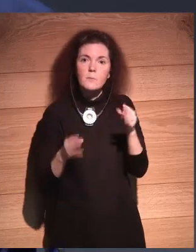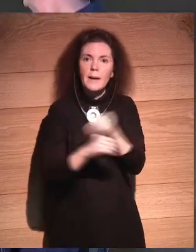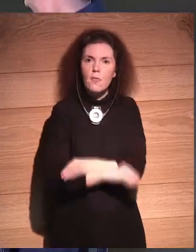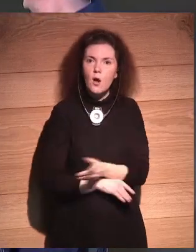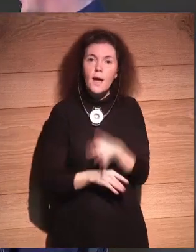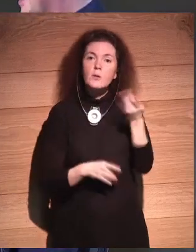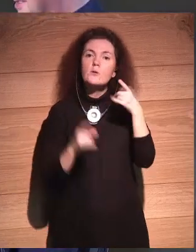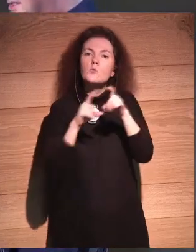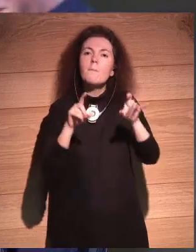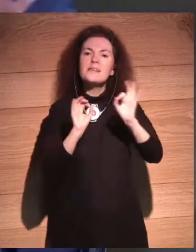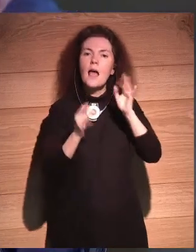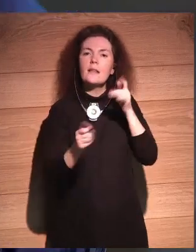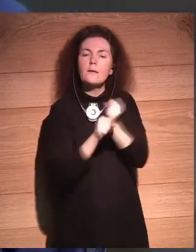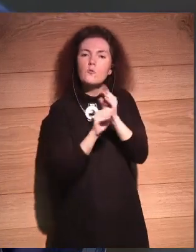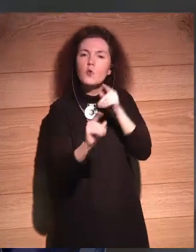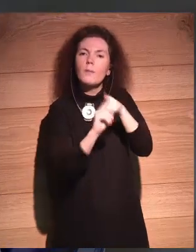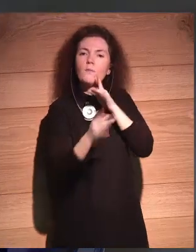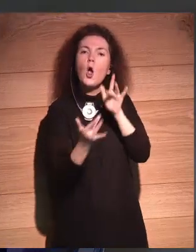porque es una empresa de conectividad.